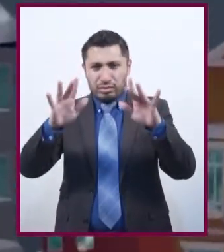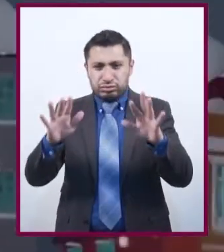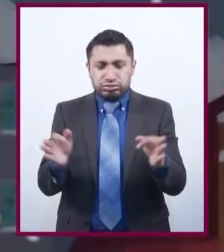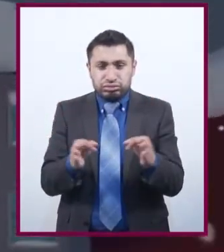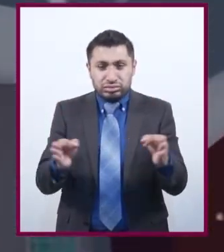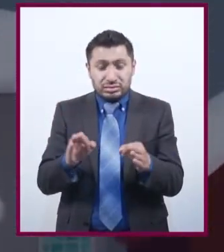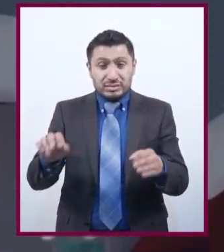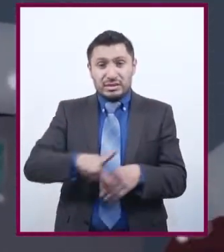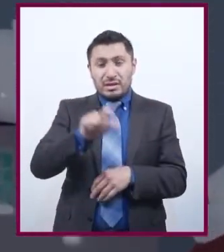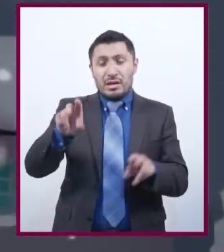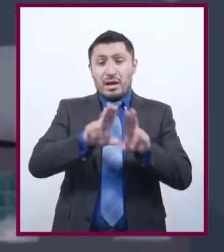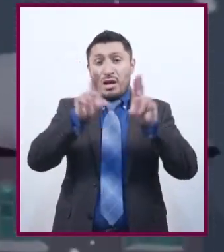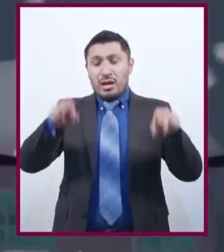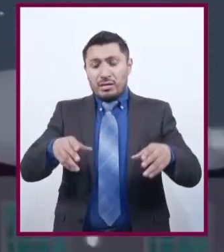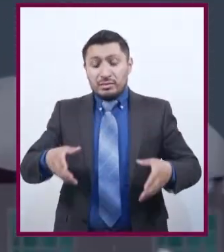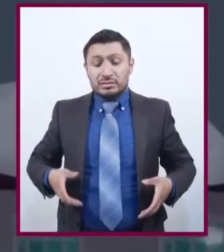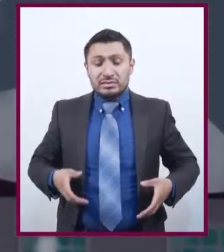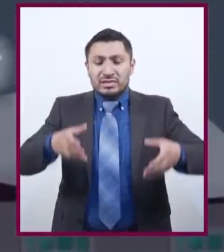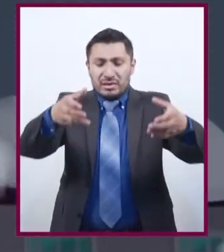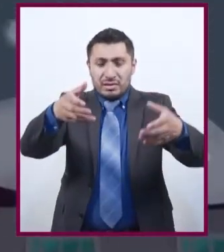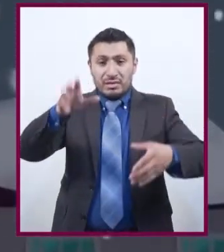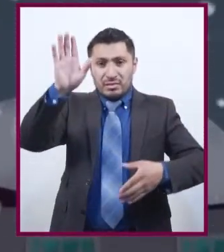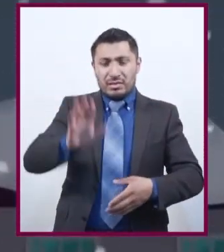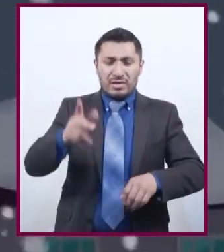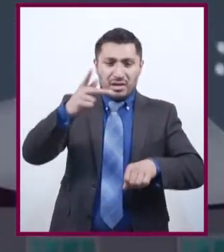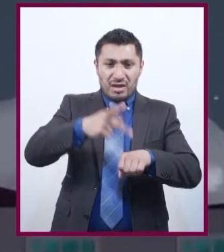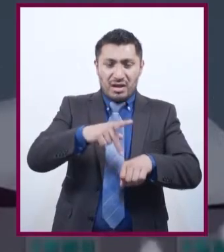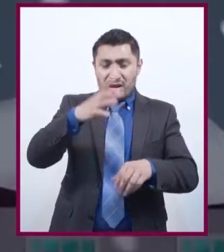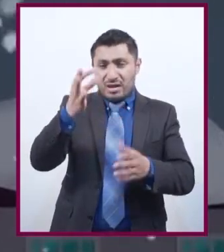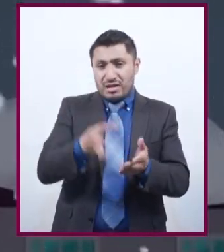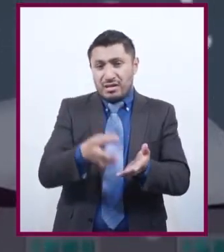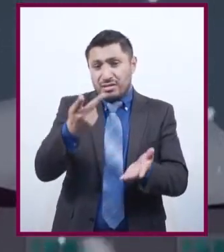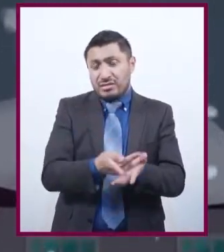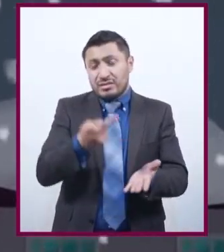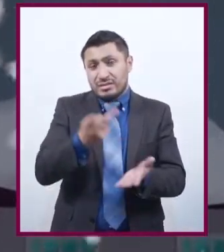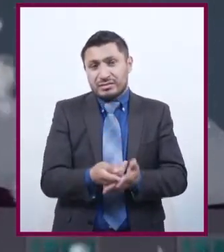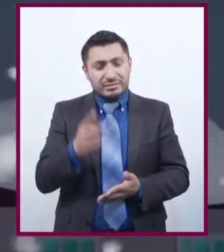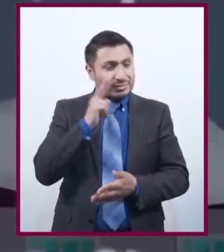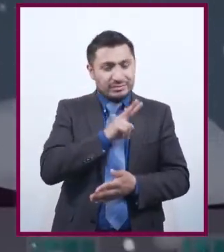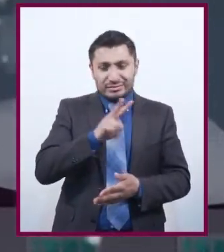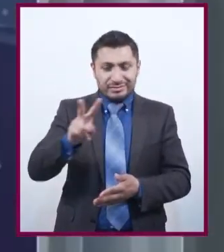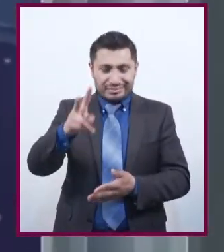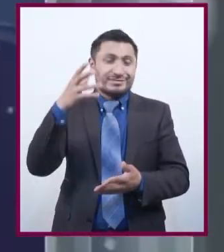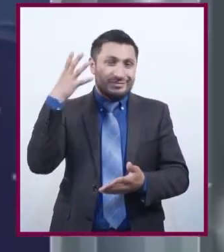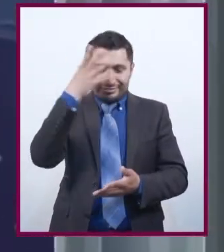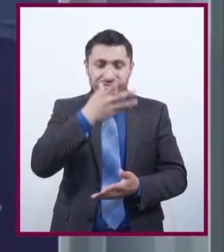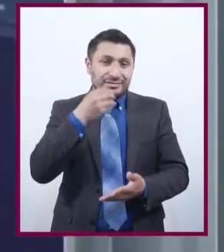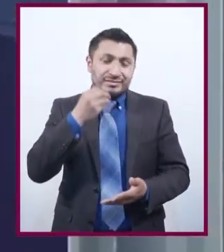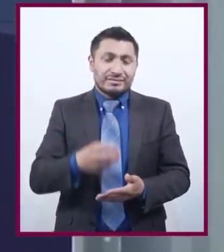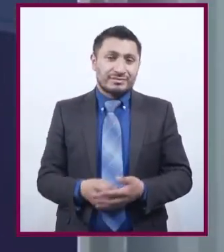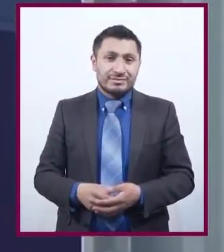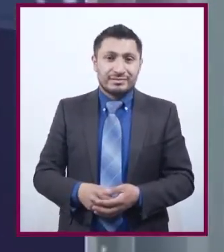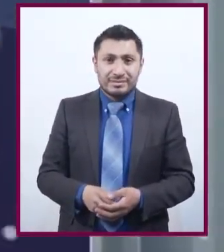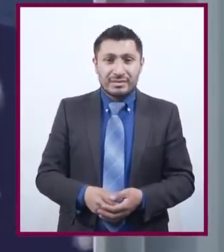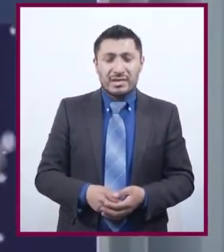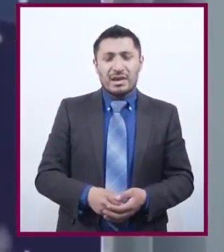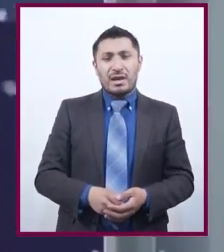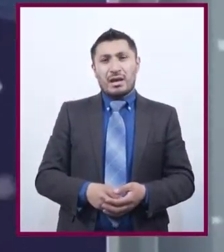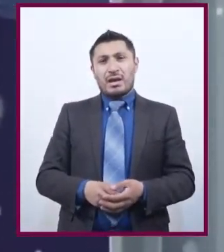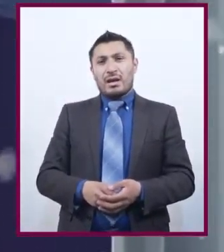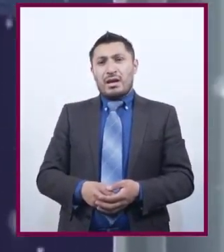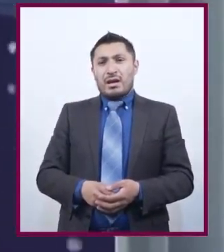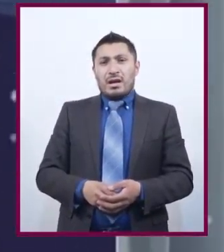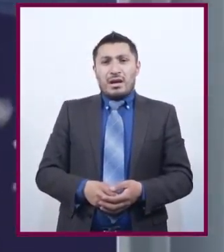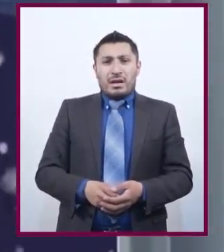llegó la nieve y después de la nieve el hielo las calles parecían empedradas de plata por lo que brillaban y relucían